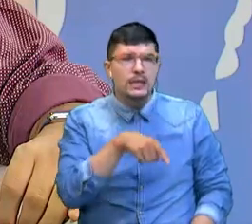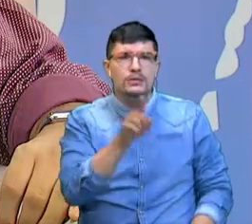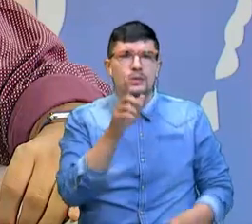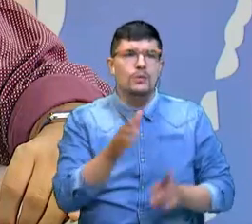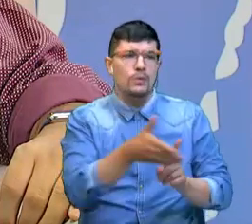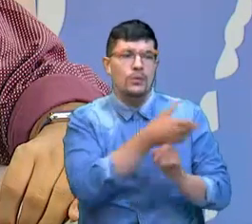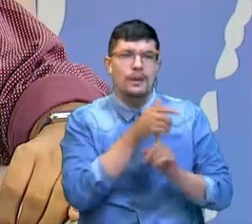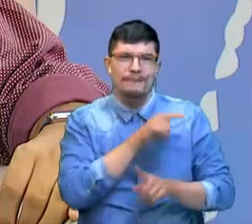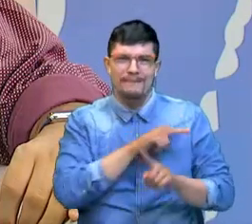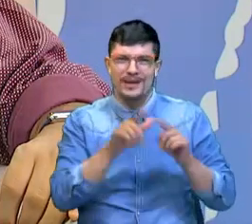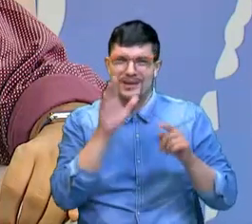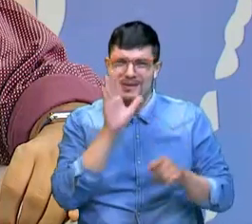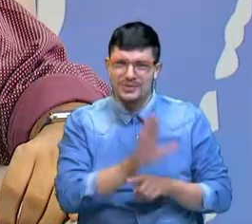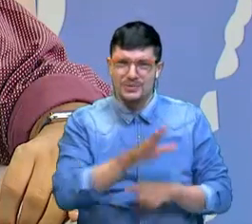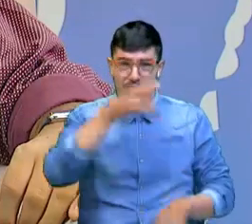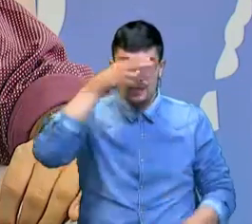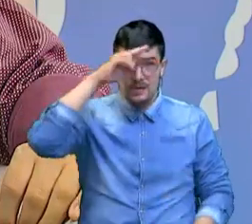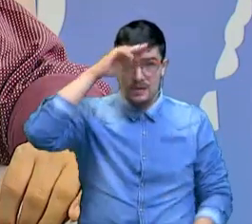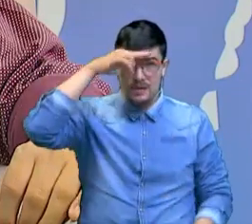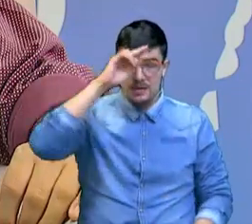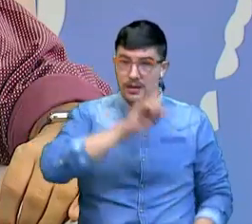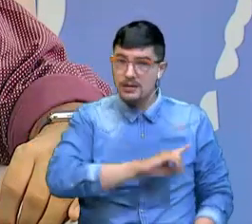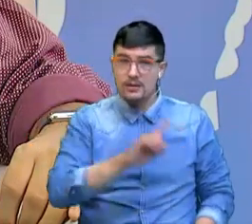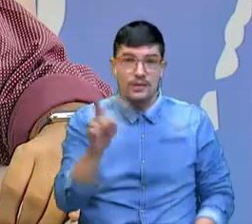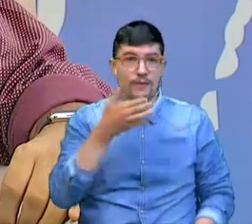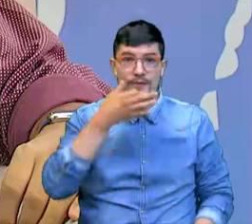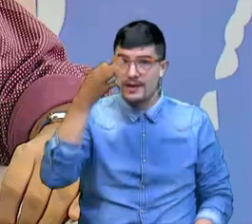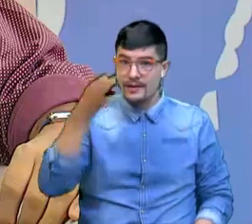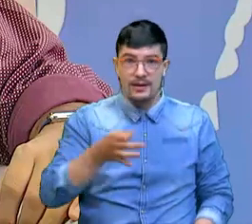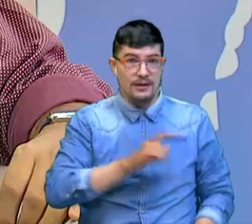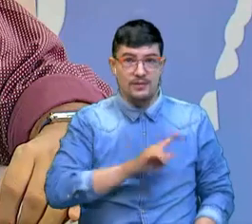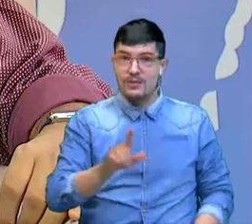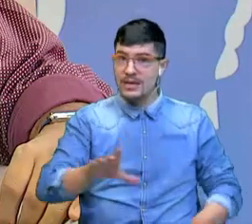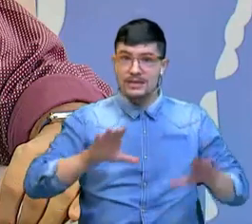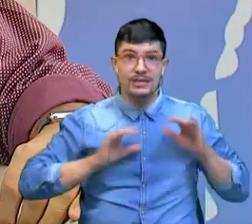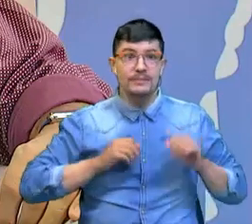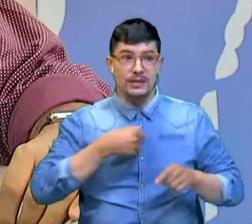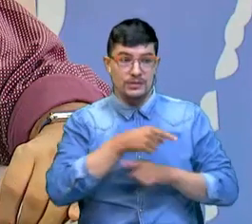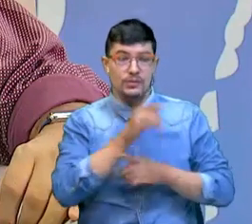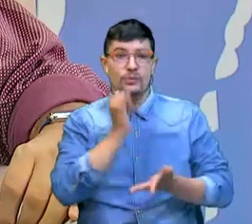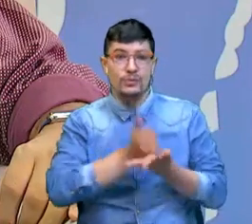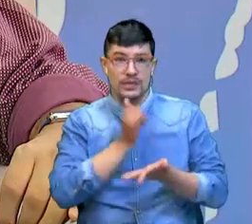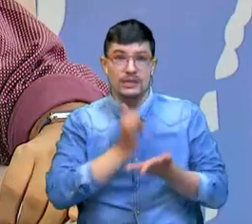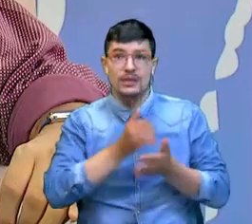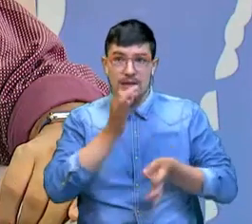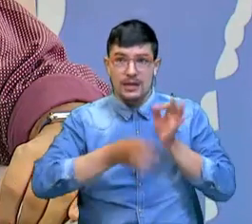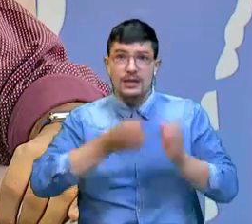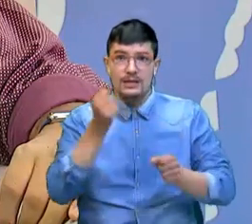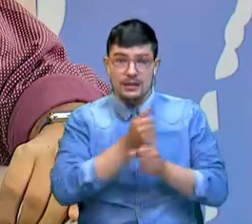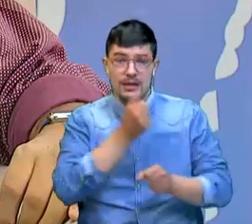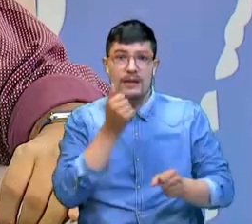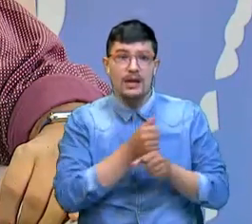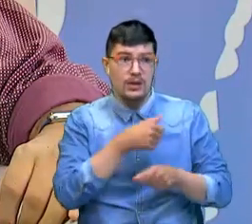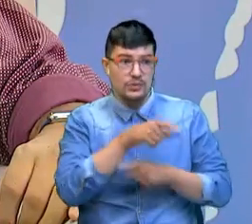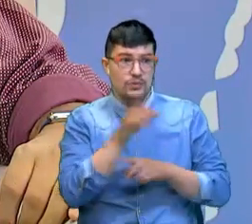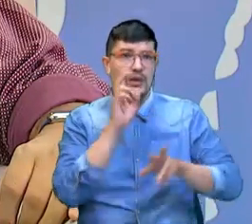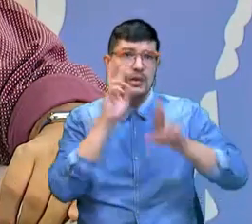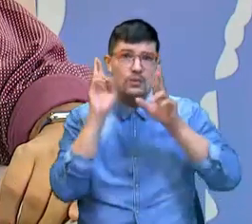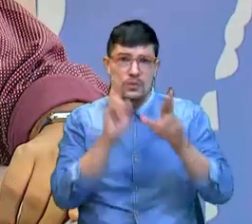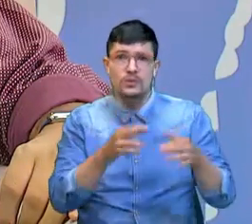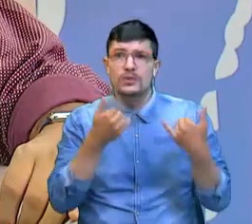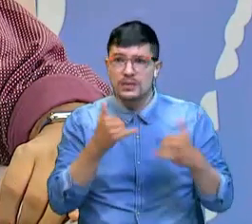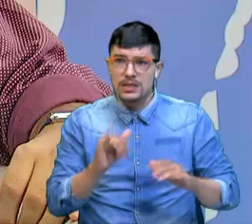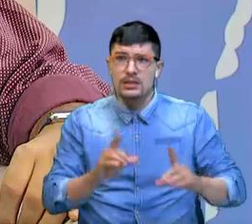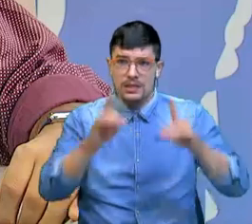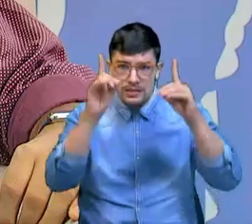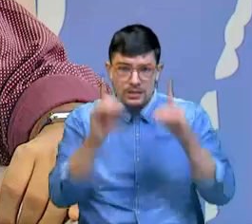protección. Estas interpretaciones no son de recibo. En este sentido, la Sala de Casación Laboral ha proferido varias